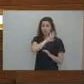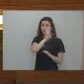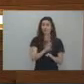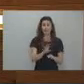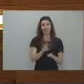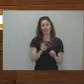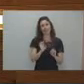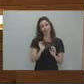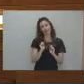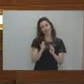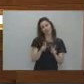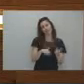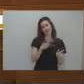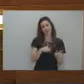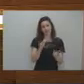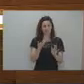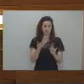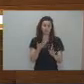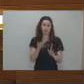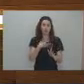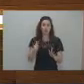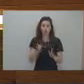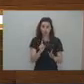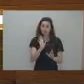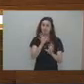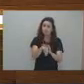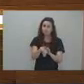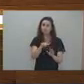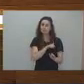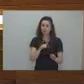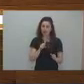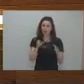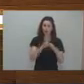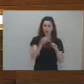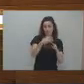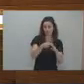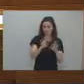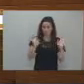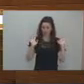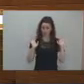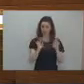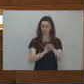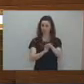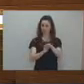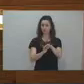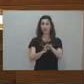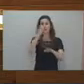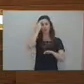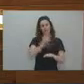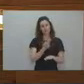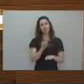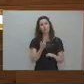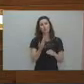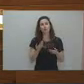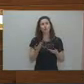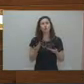molestar a alguien. No era nuestra intención el inmiscuirnos en la vida interna de ningún partido. Creo que el respeto, insisto, se muestra cuando a